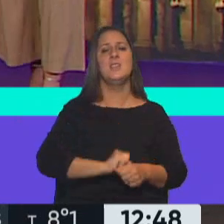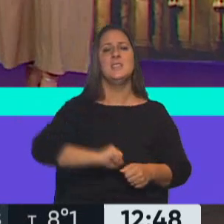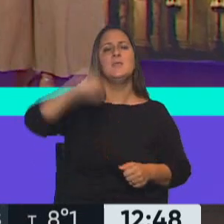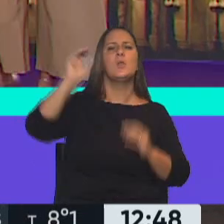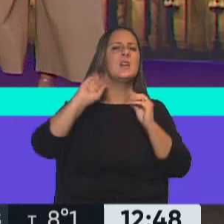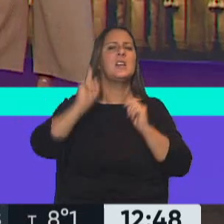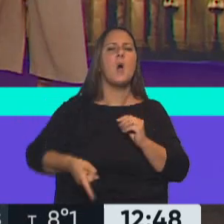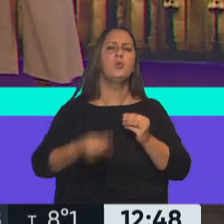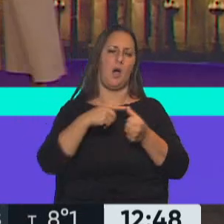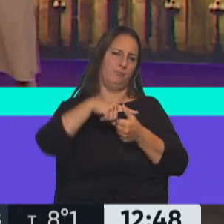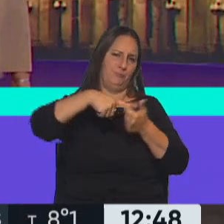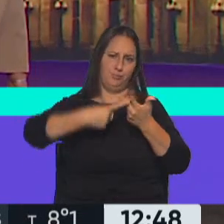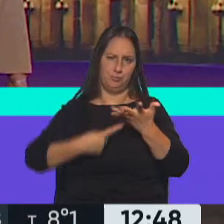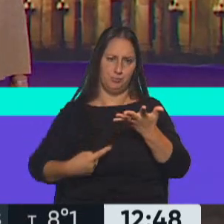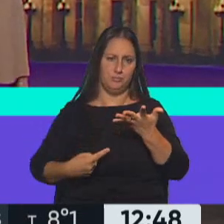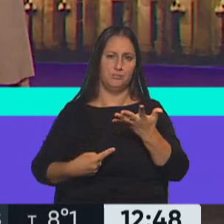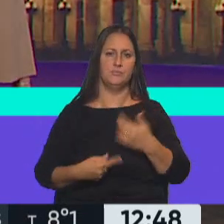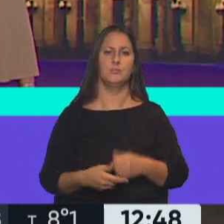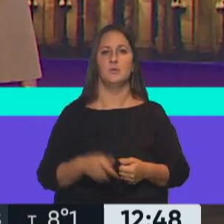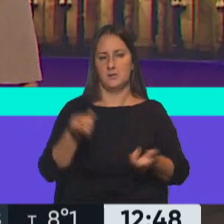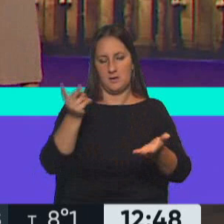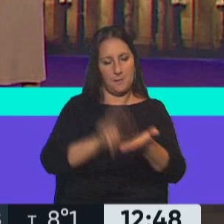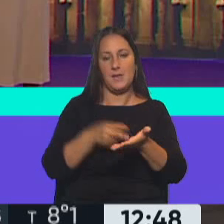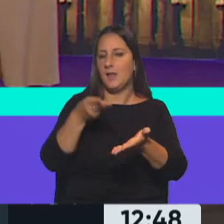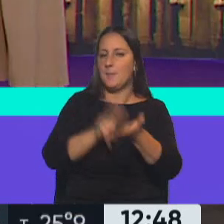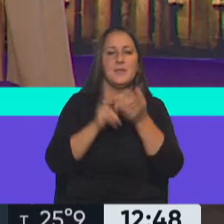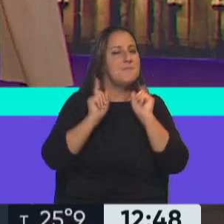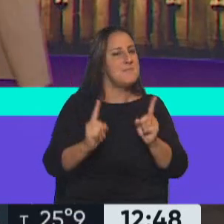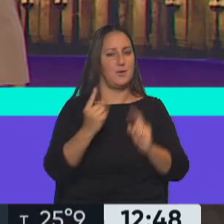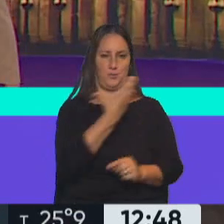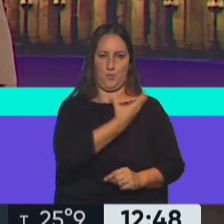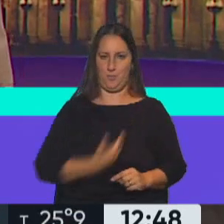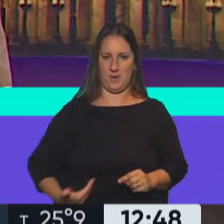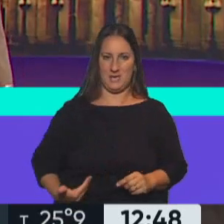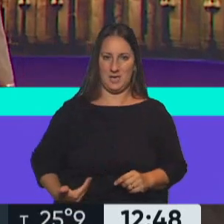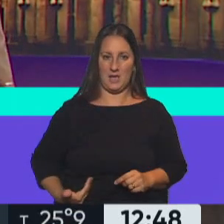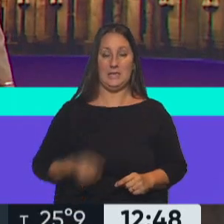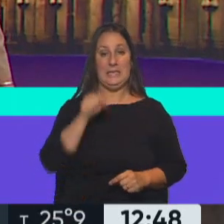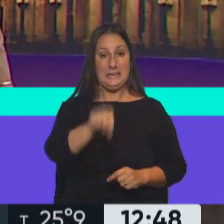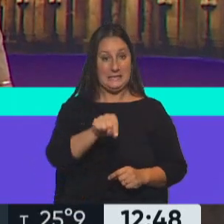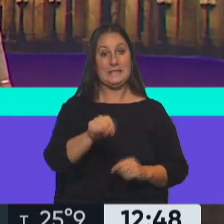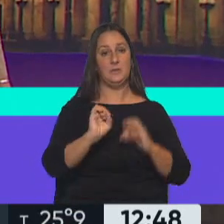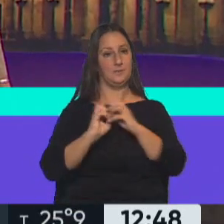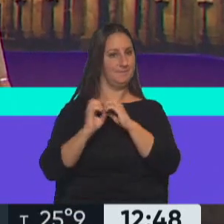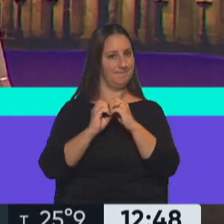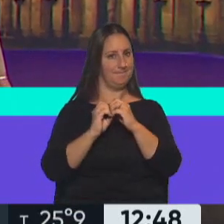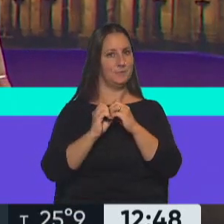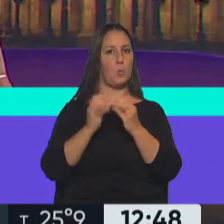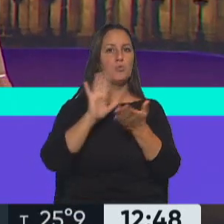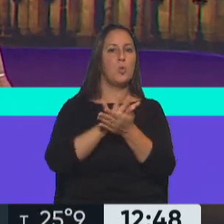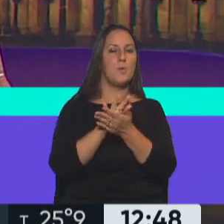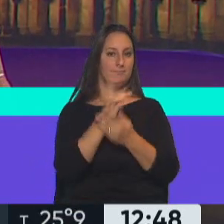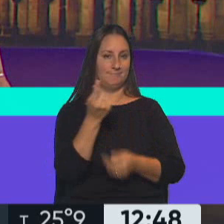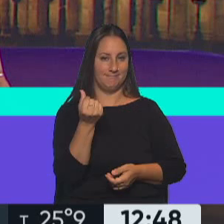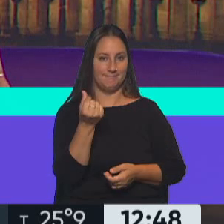multicausal, ¿no? Un diagnóstico que por cierto viene repitiendo hace tiempo, lo cual es una discusión implícita con la idea del